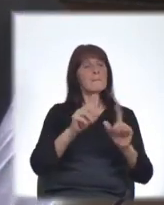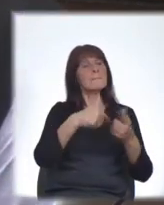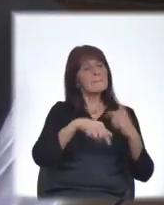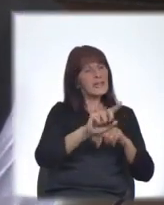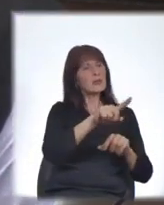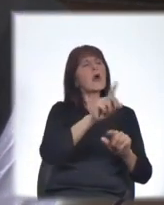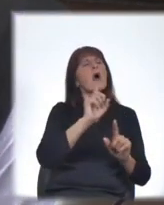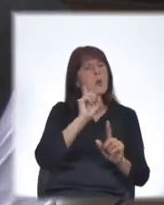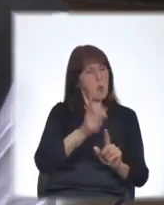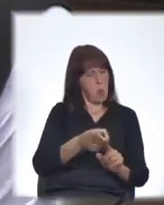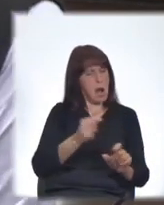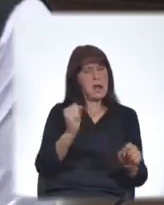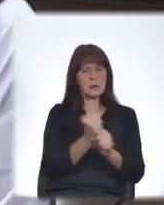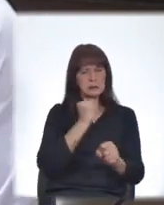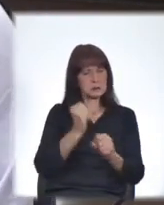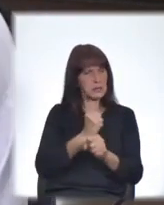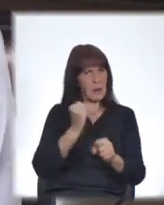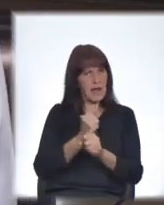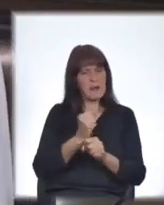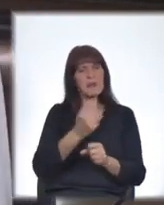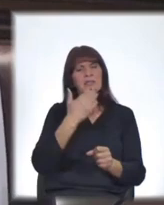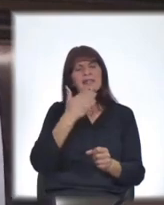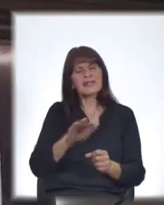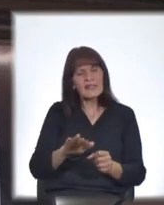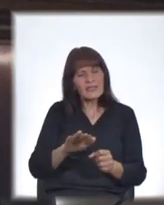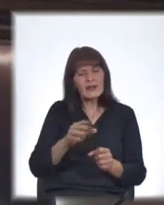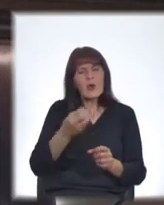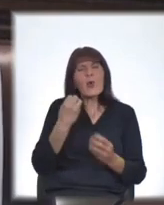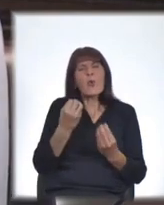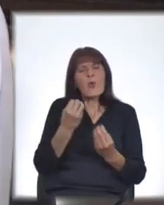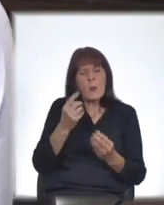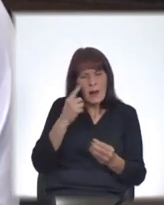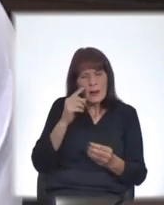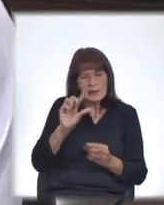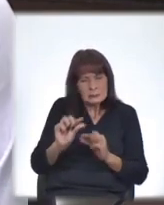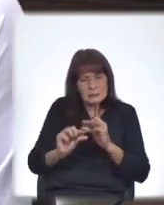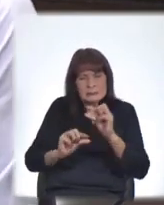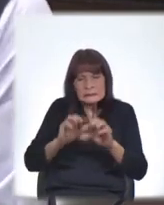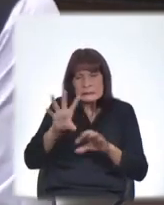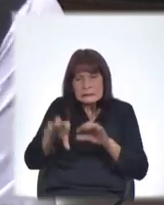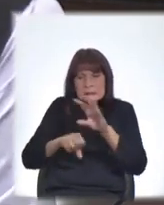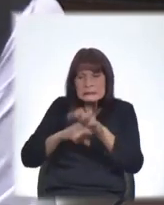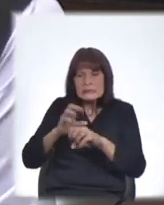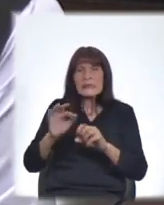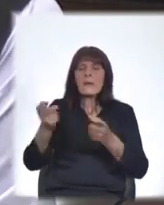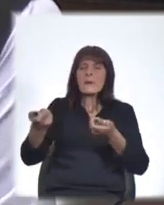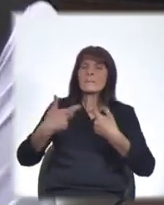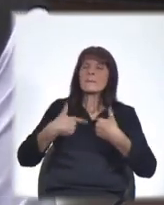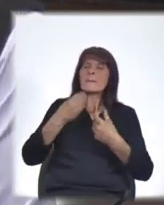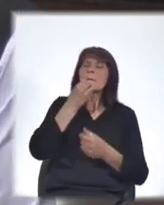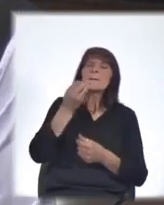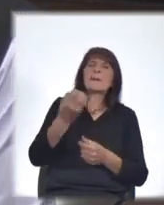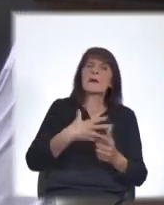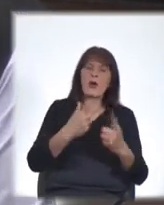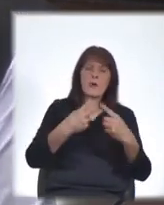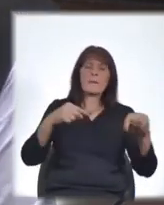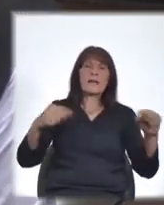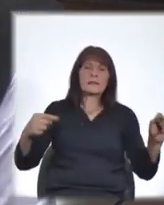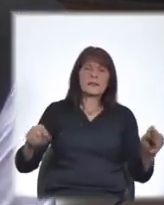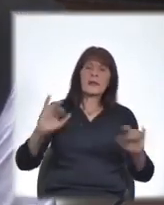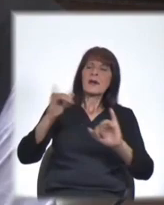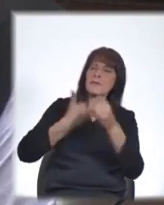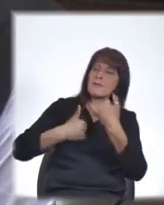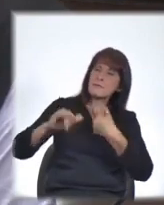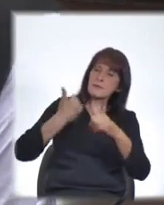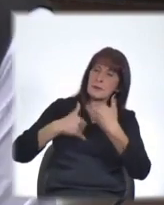de hormiga de poder entender este presupuesto complicado y nos dieron los mejores materiales y la mejor información